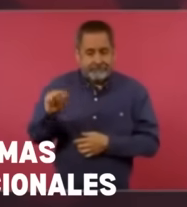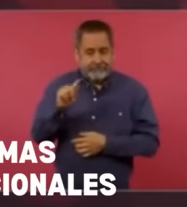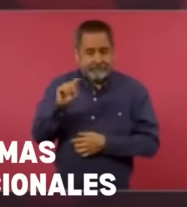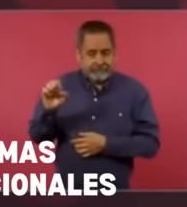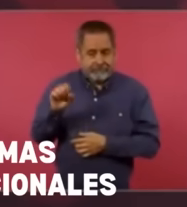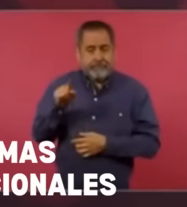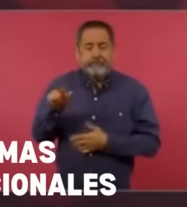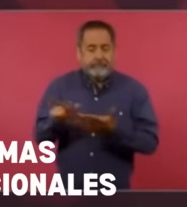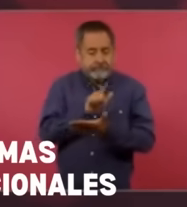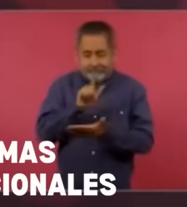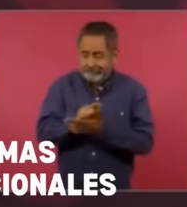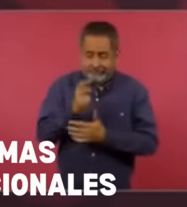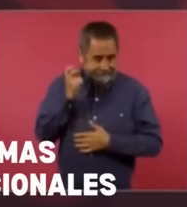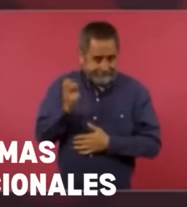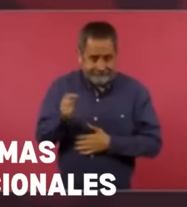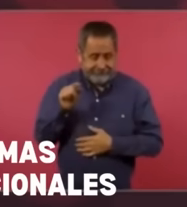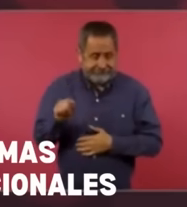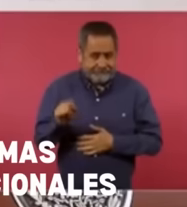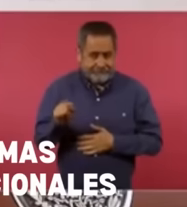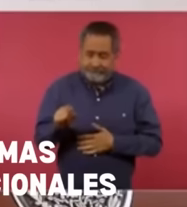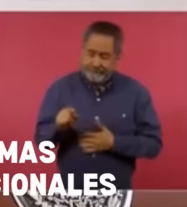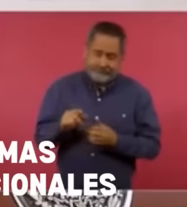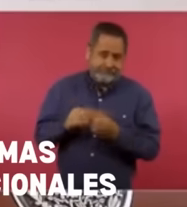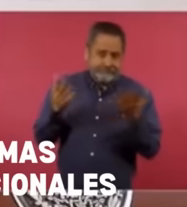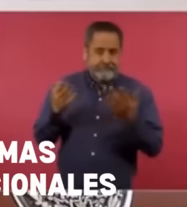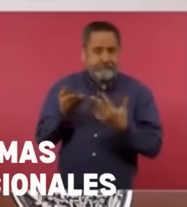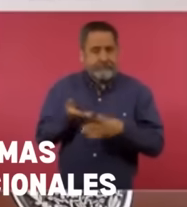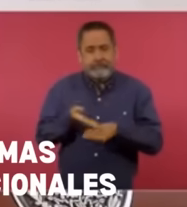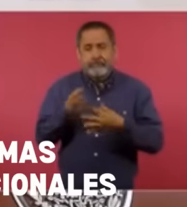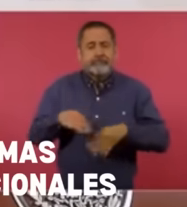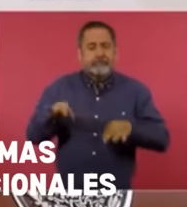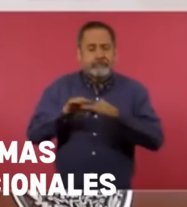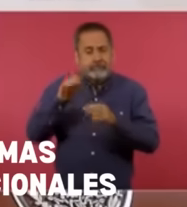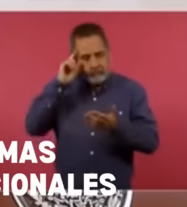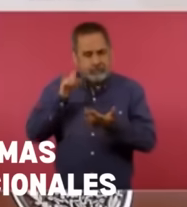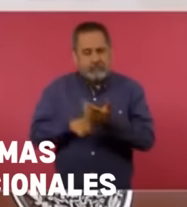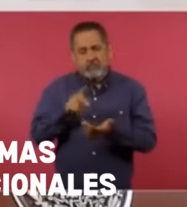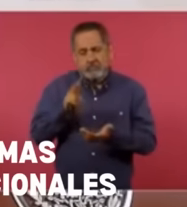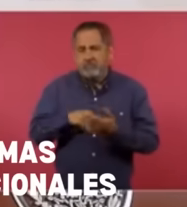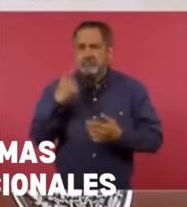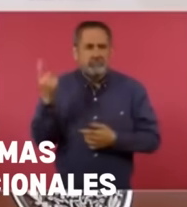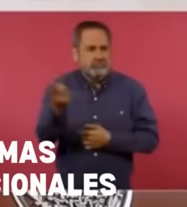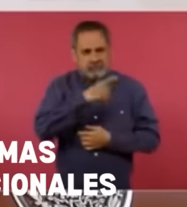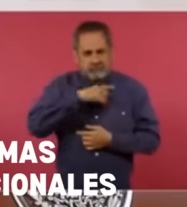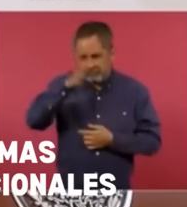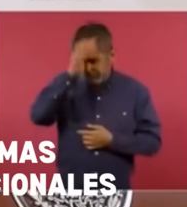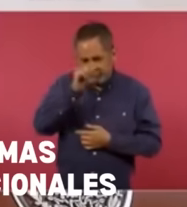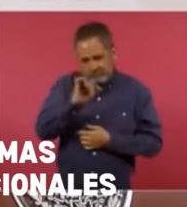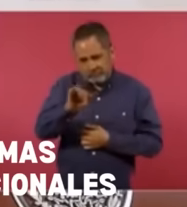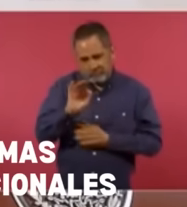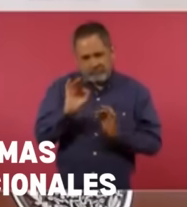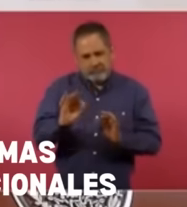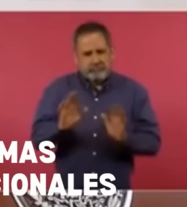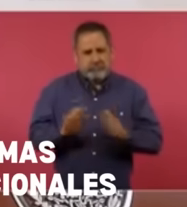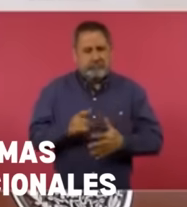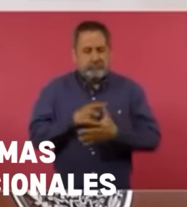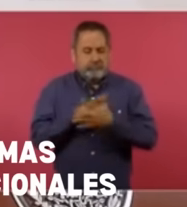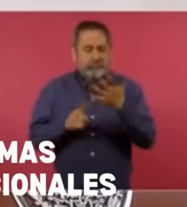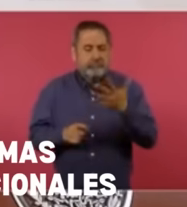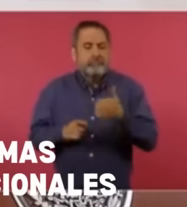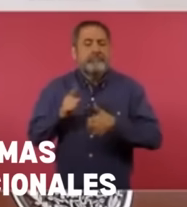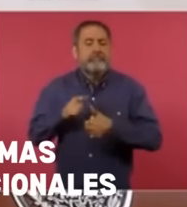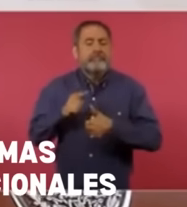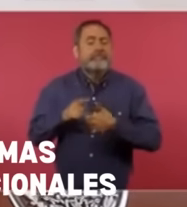Iste es también importante yo creo que también va a haber consenso Porque